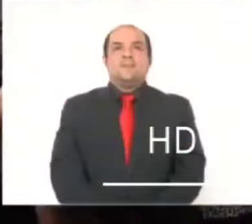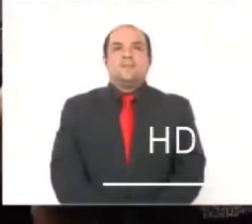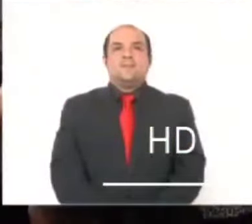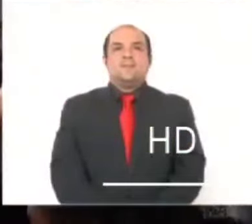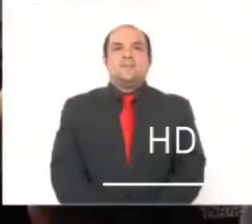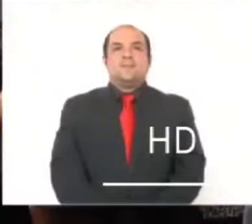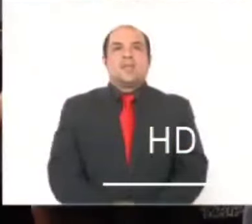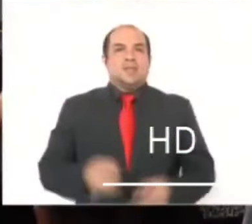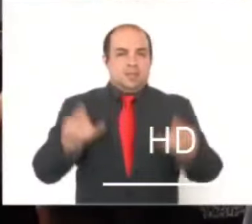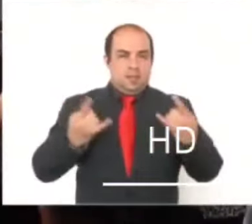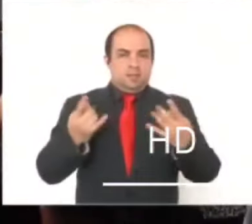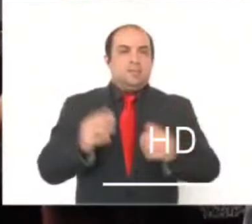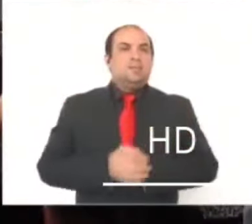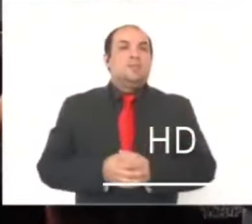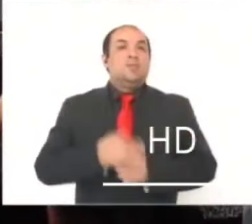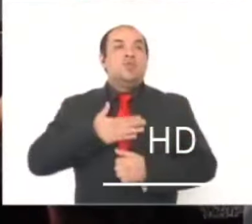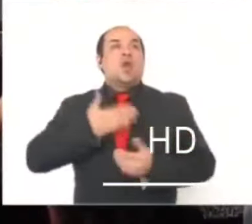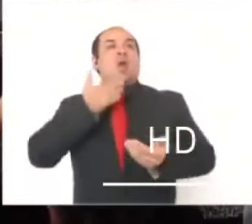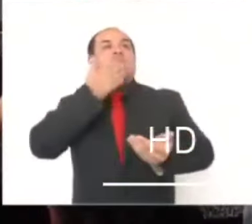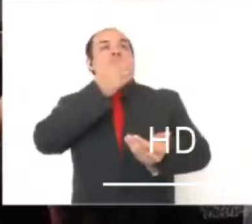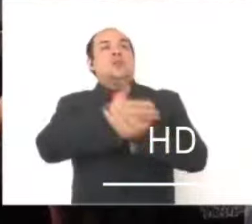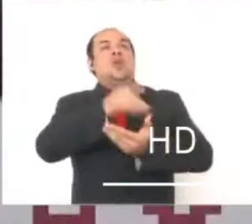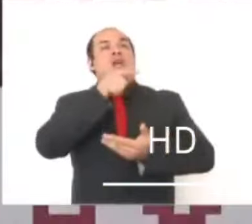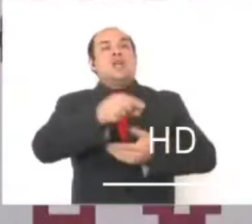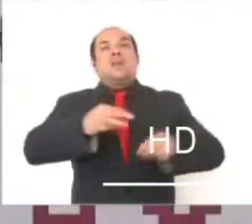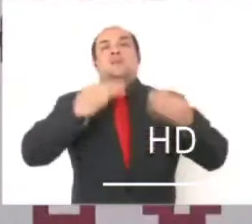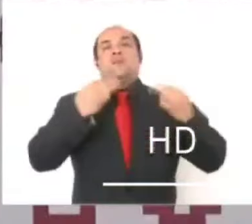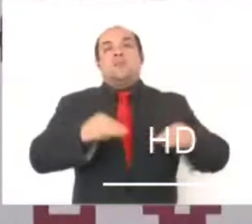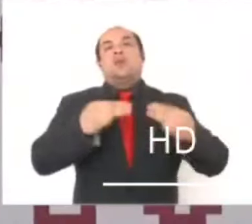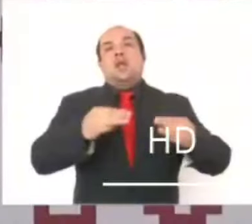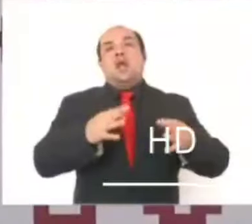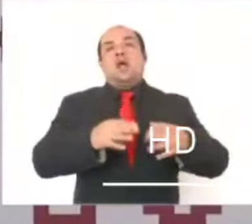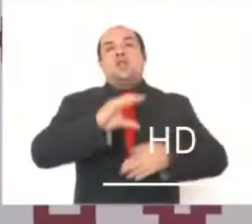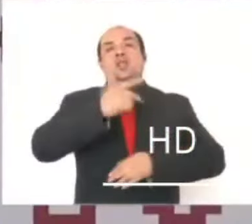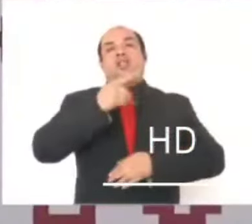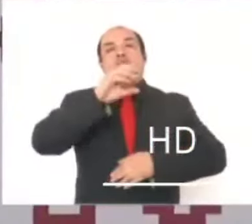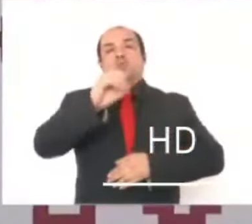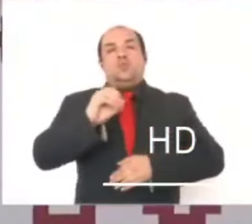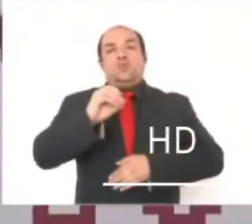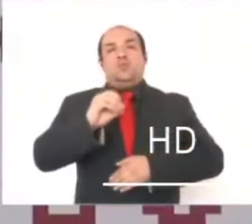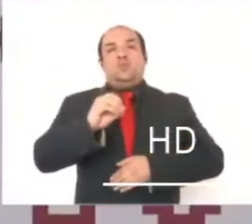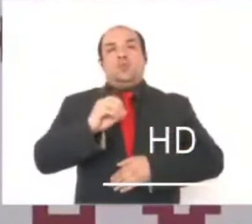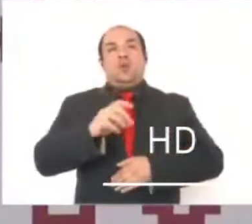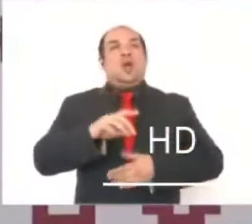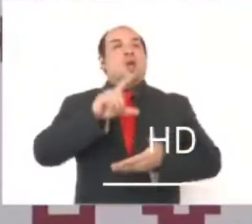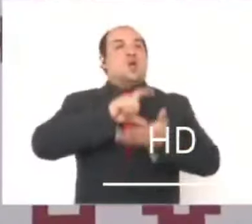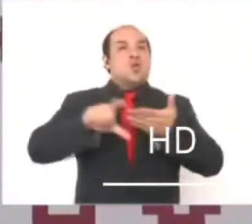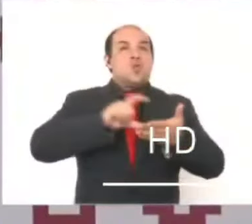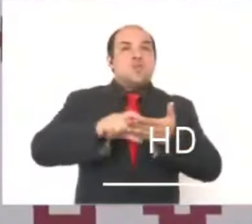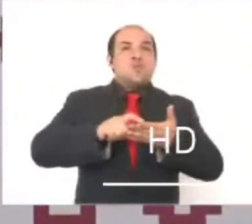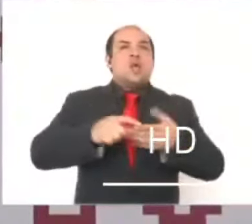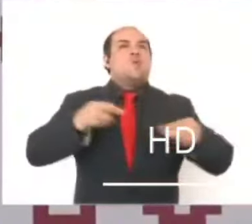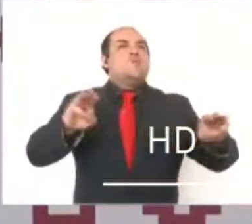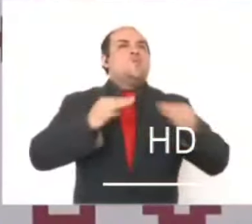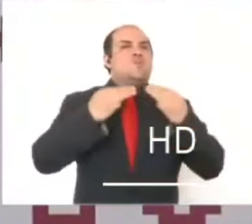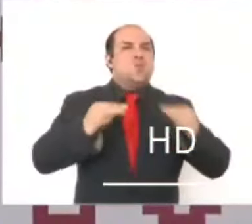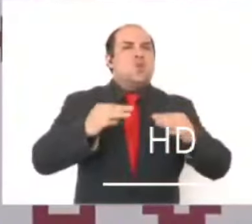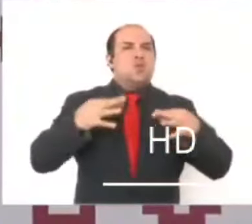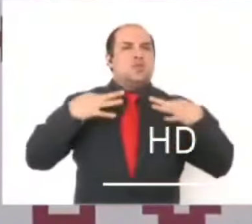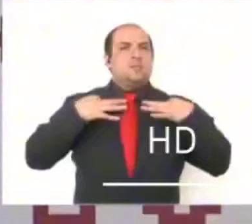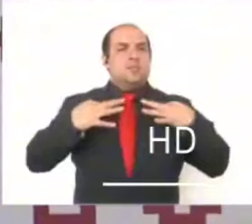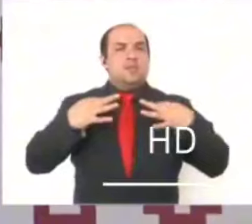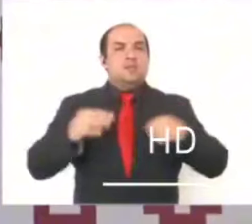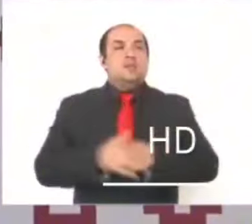Yo he ido al Tianguis del Chopo mil veces por disco, por mis playeras, y bueno, agradecerles toda esa labor que han hecho por